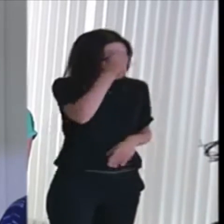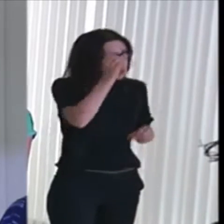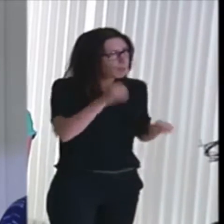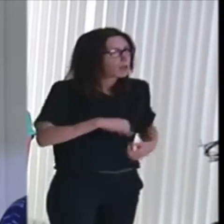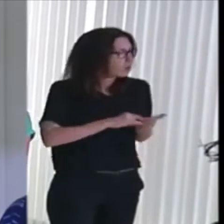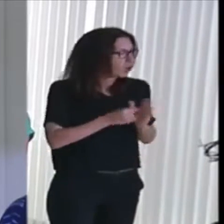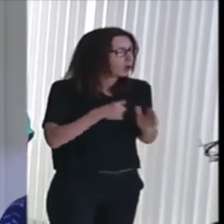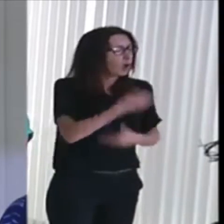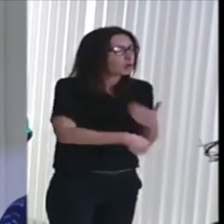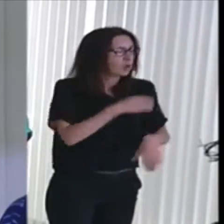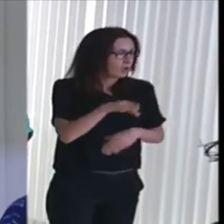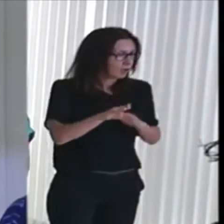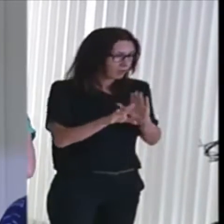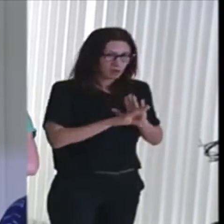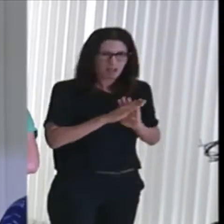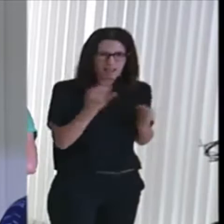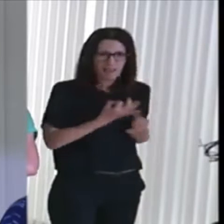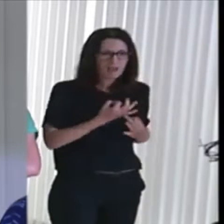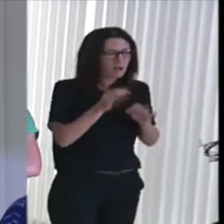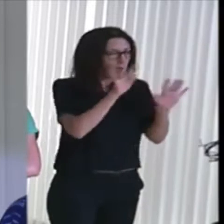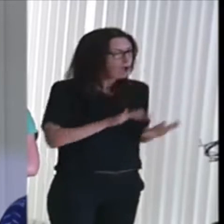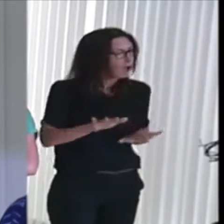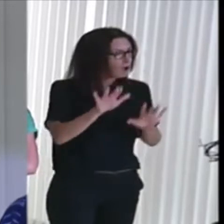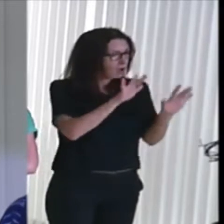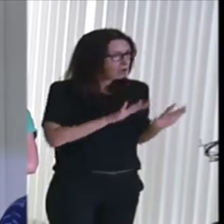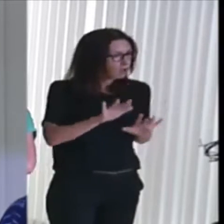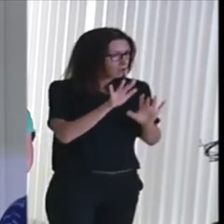seguir adelante, voy a convencer al que sea, aunque la